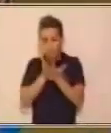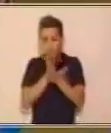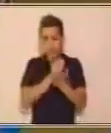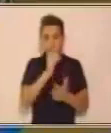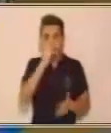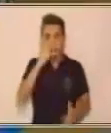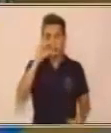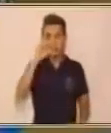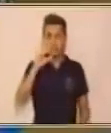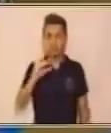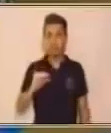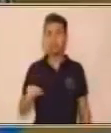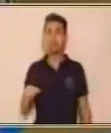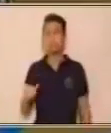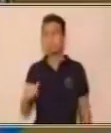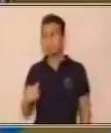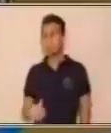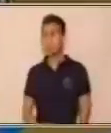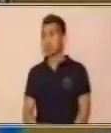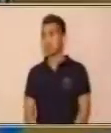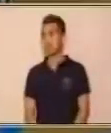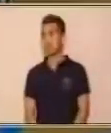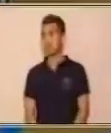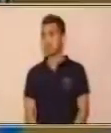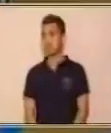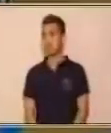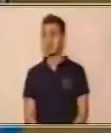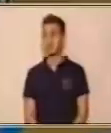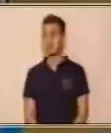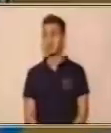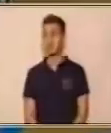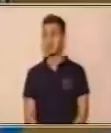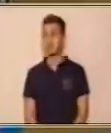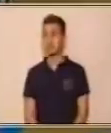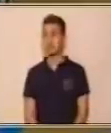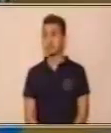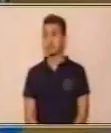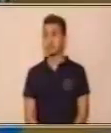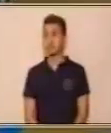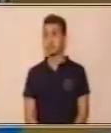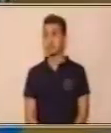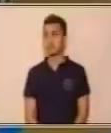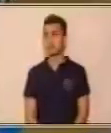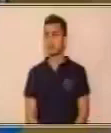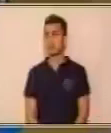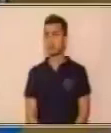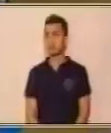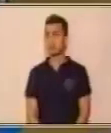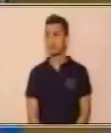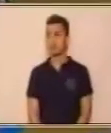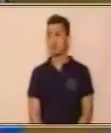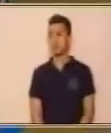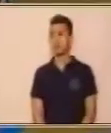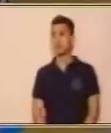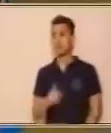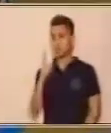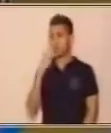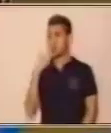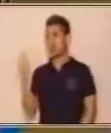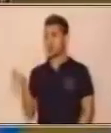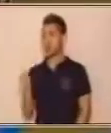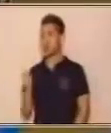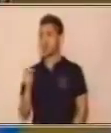obtienes? Bueno, voy a dividir la primera hojita en 3 partes y eso serán 3.